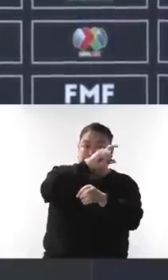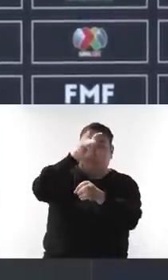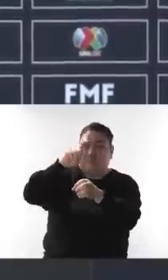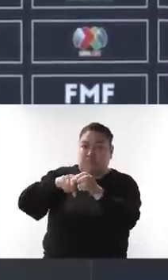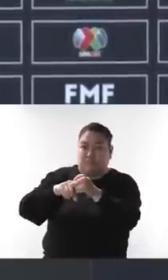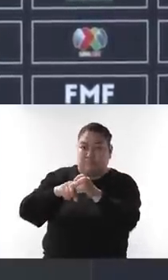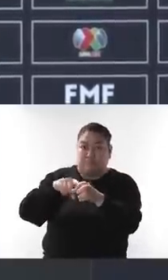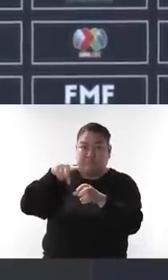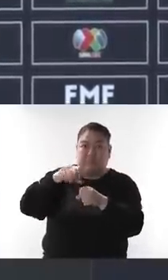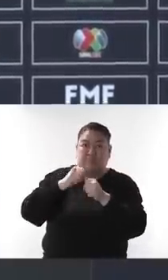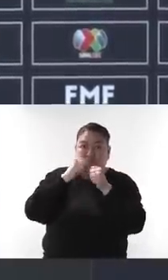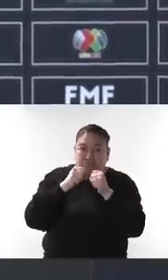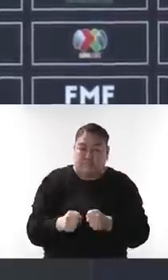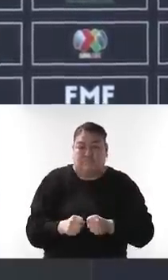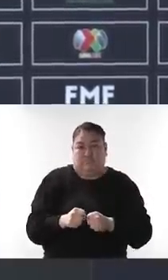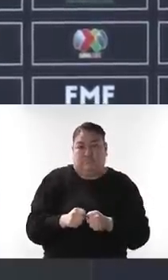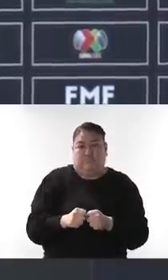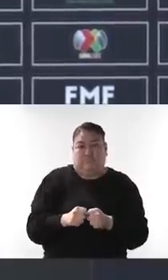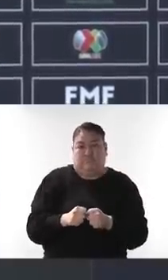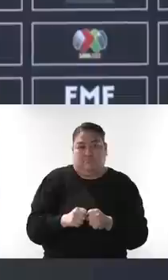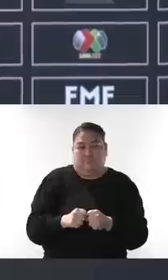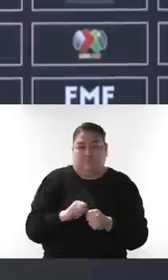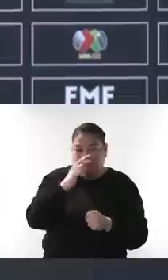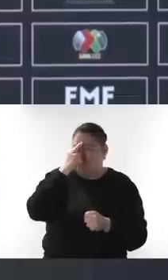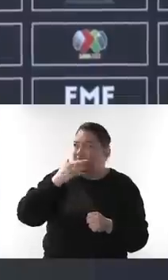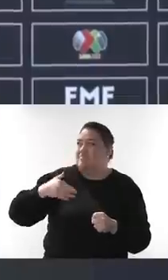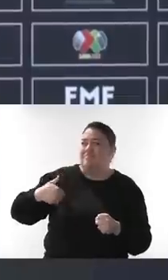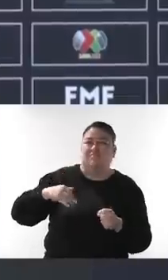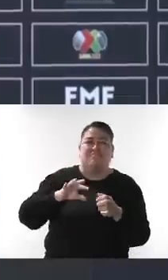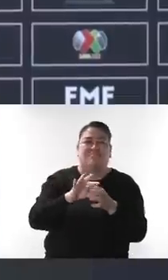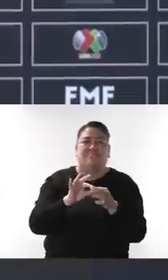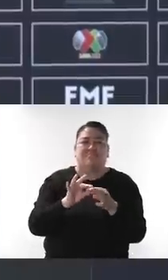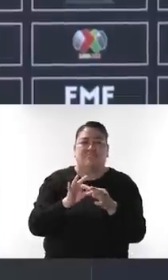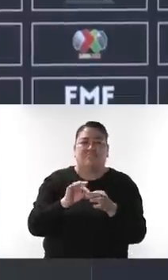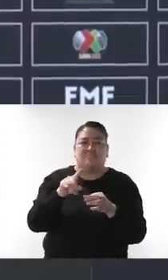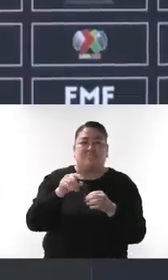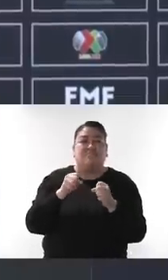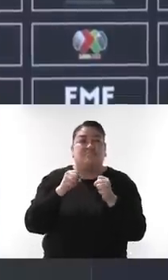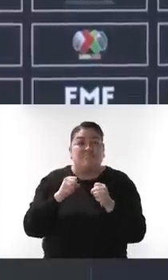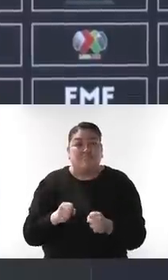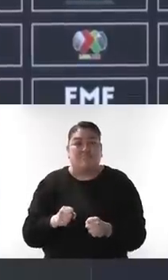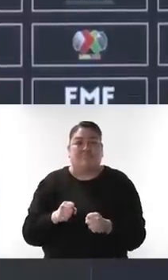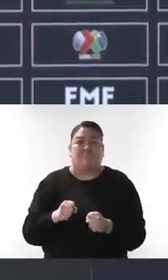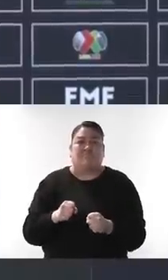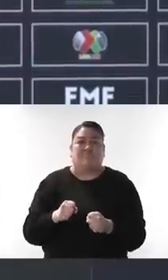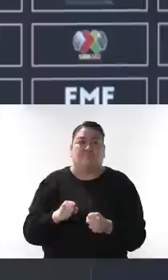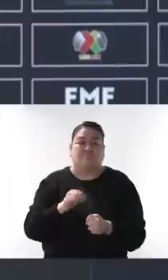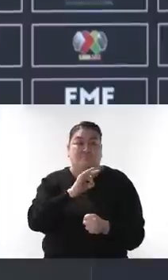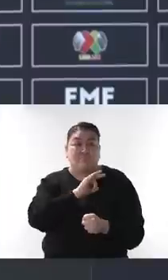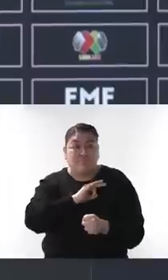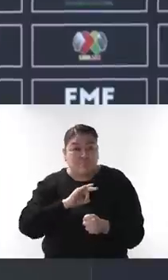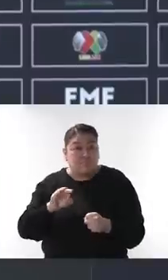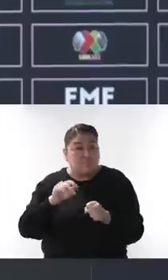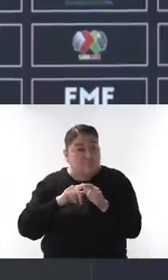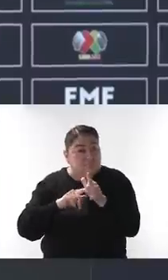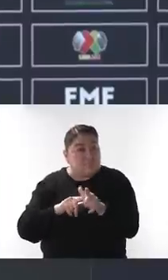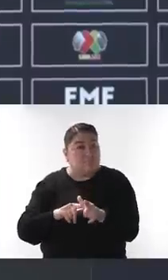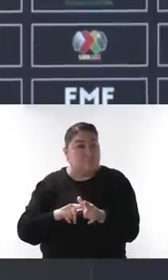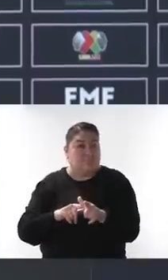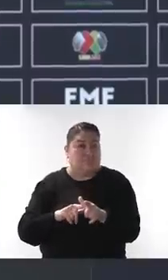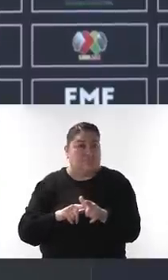que va a poder, como lo contestamos antes, de que va a poder con